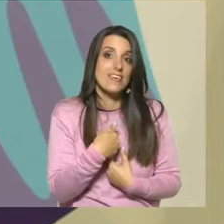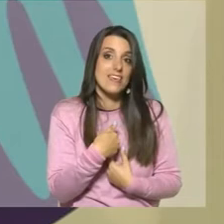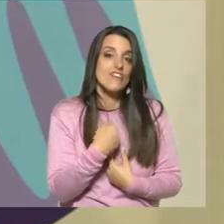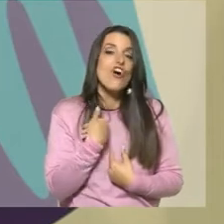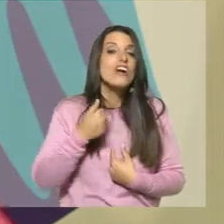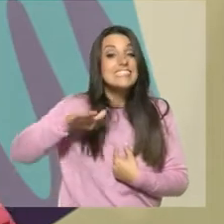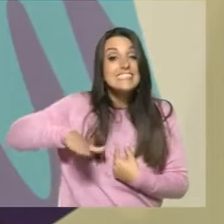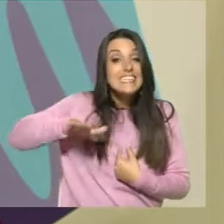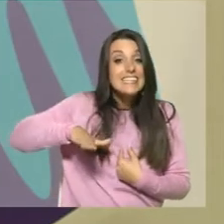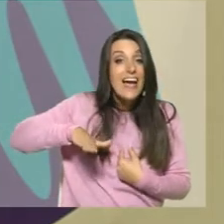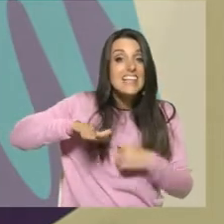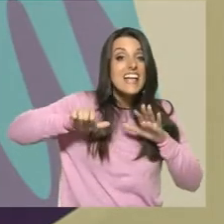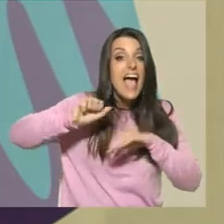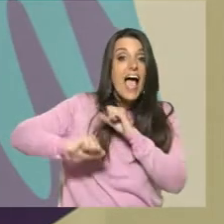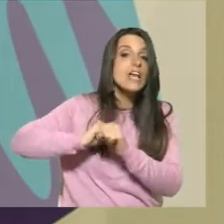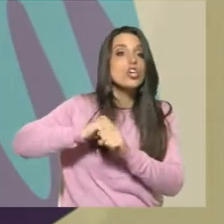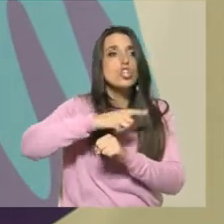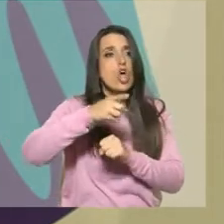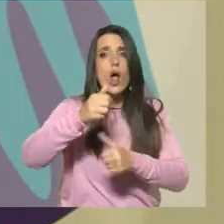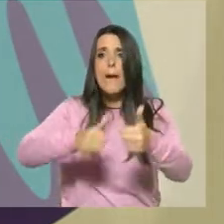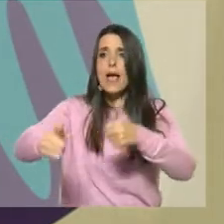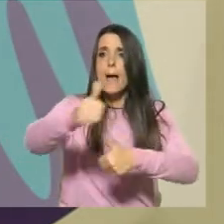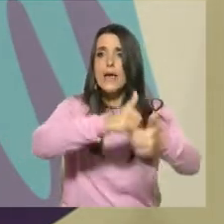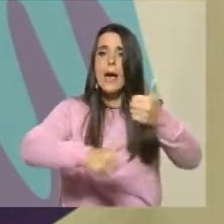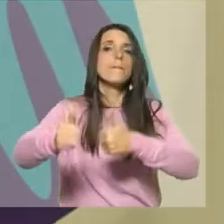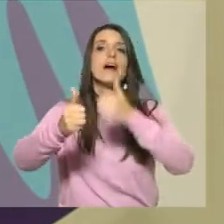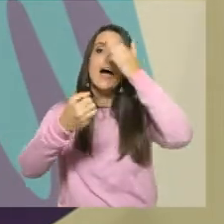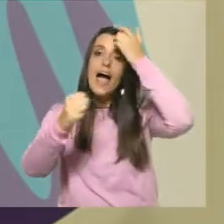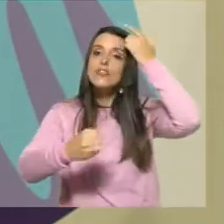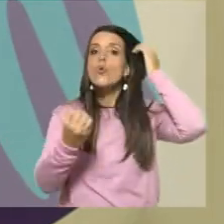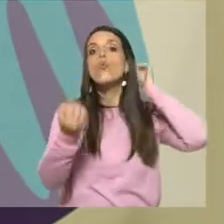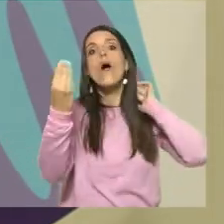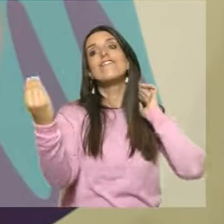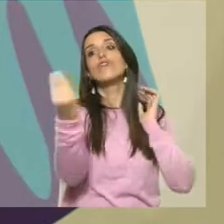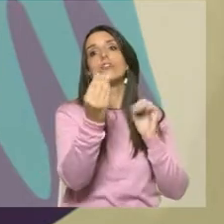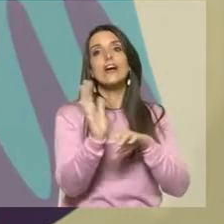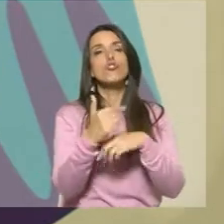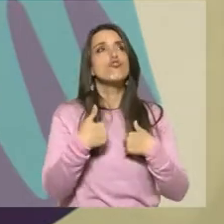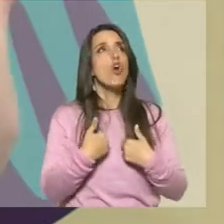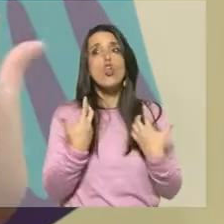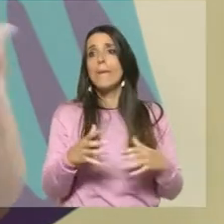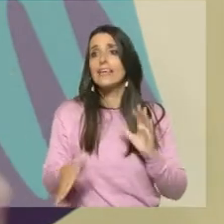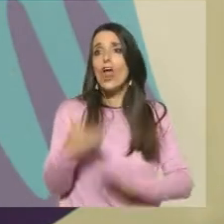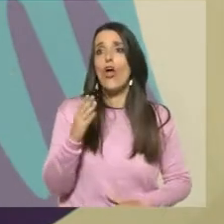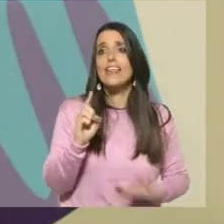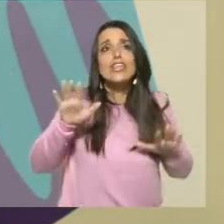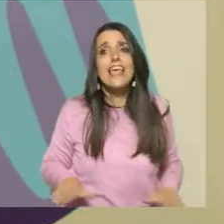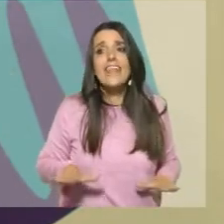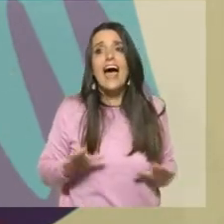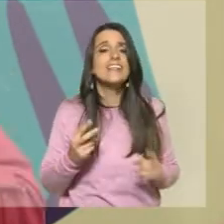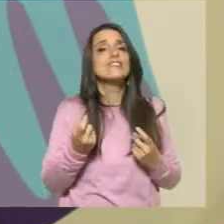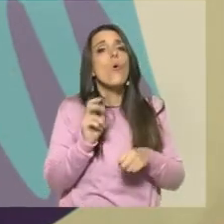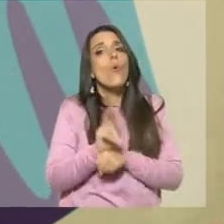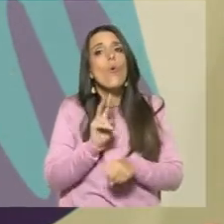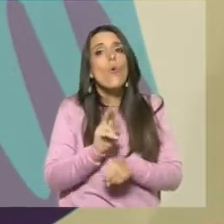tan chiquita, viendo que también los elencos iban cambiando, año tras año iban cambiando. Y yo decía, yo no me quiero ir de este lugar, o sea, tengo que cuidarlo